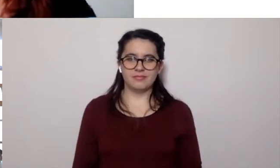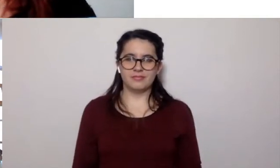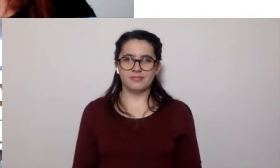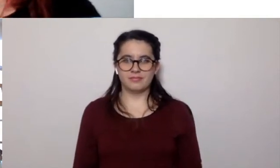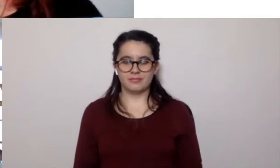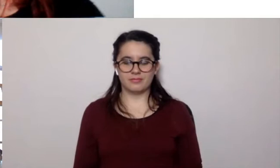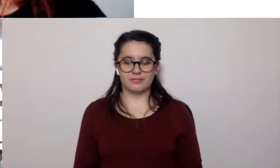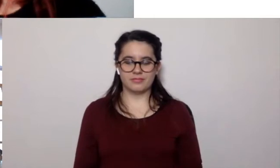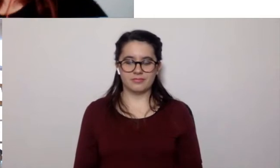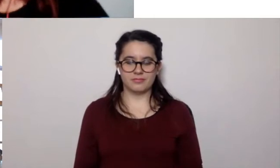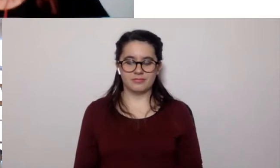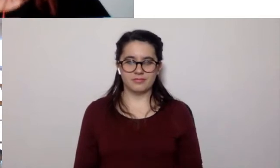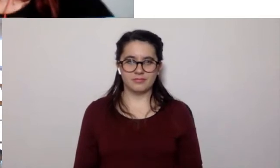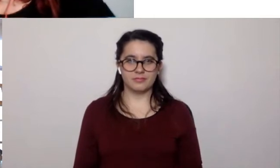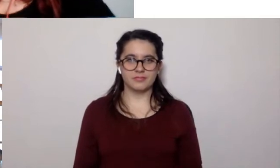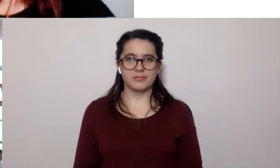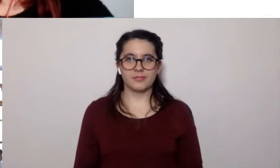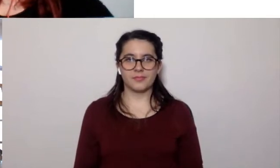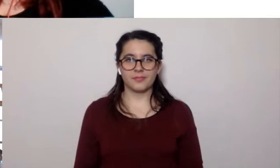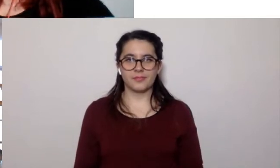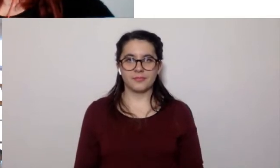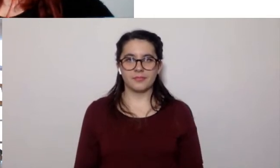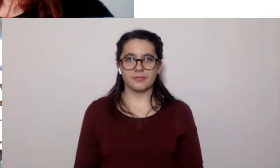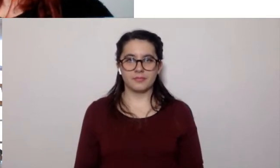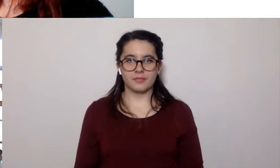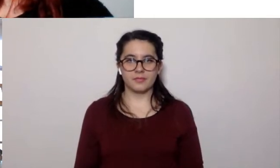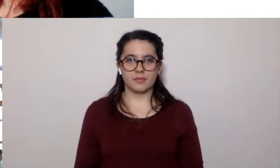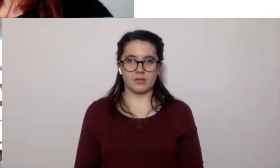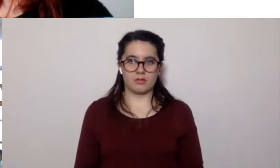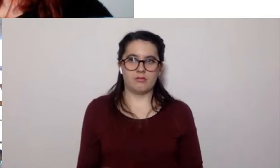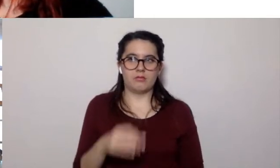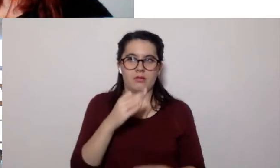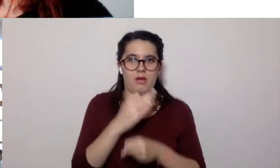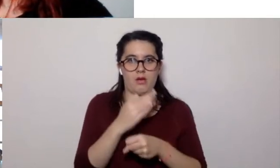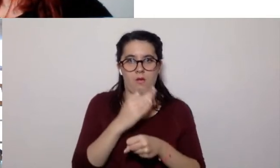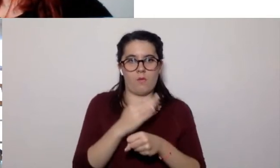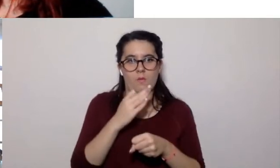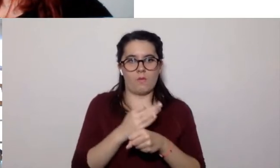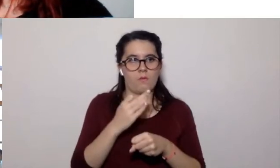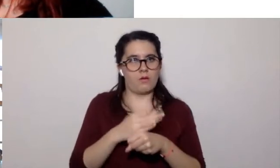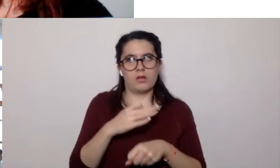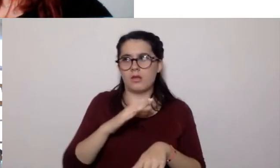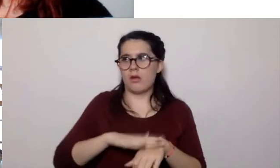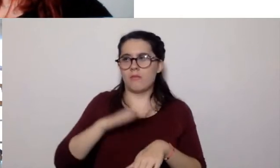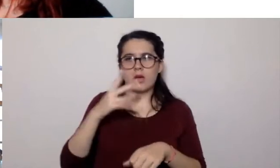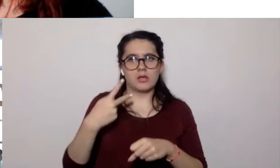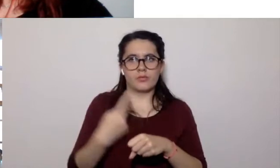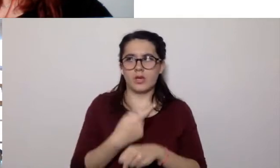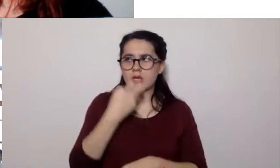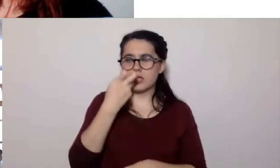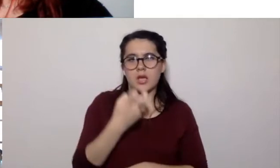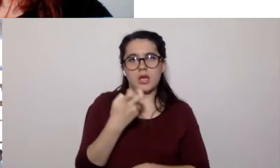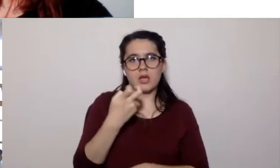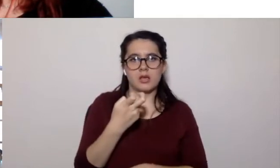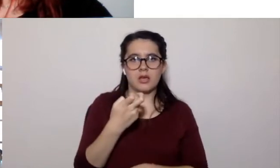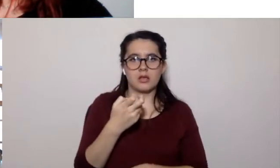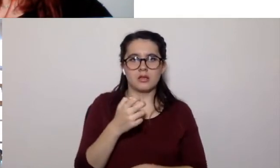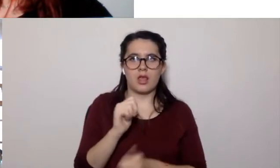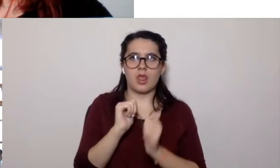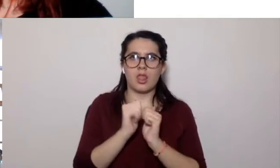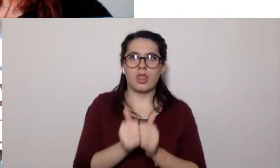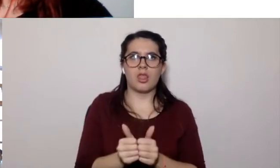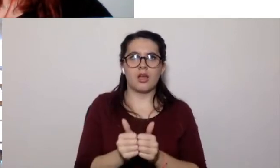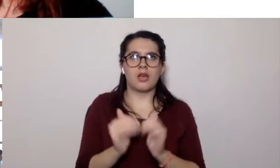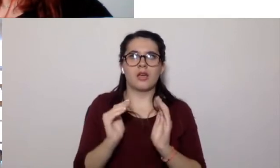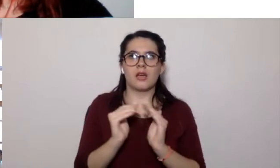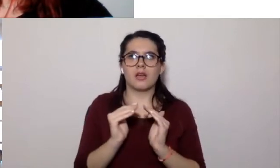Claro. Para las... Y más ahora, ¿no? Que estamos viviendo mucho tiempo con la misma